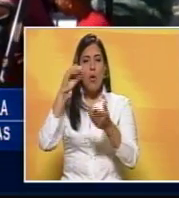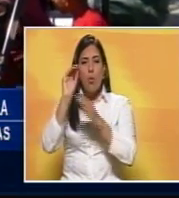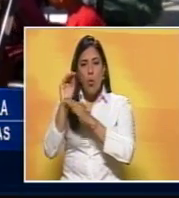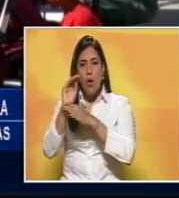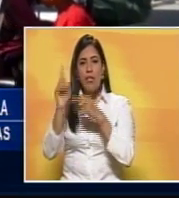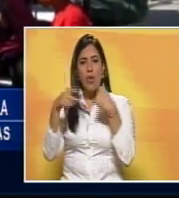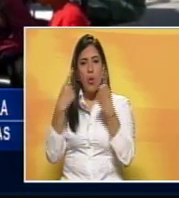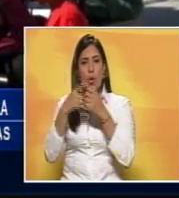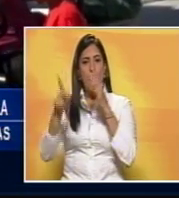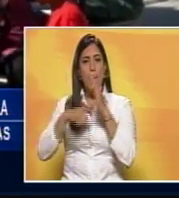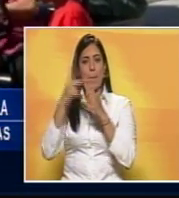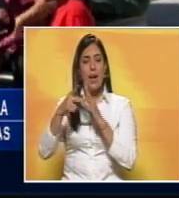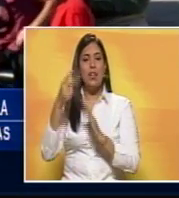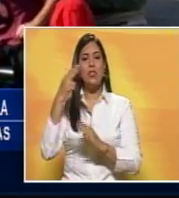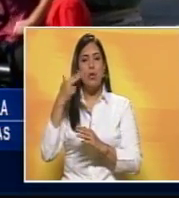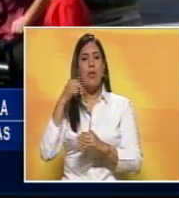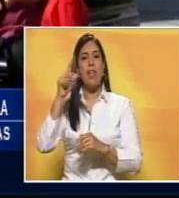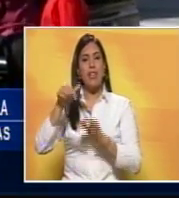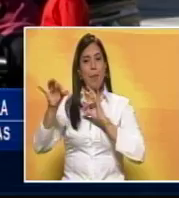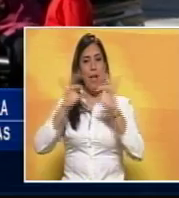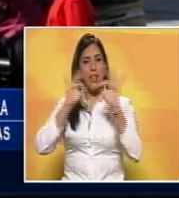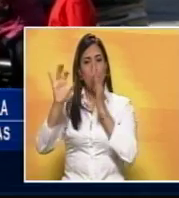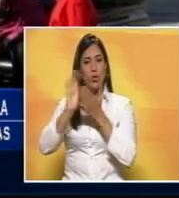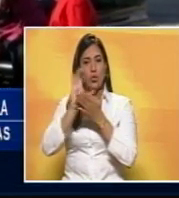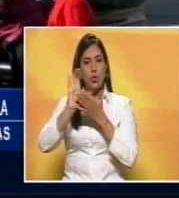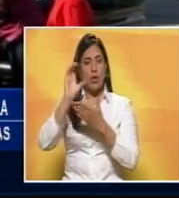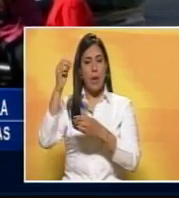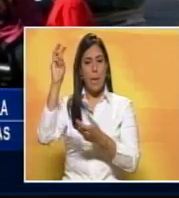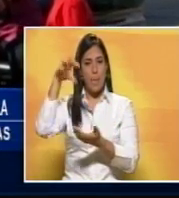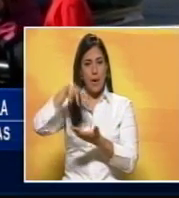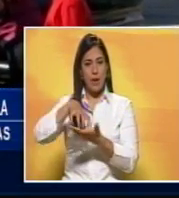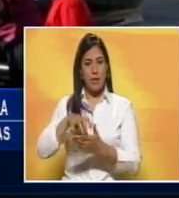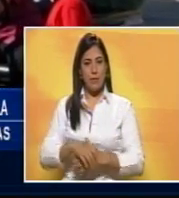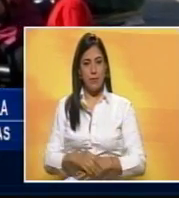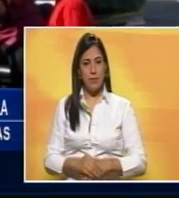que se realizan en la Plaza Bolívar y el Teatro de la Ópera en la ciudad de Maracay.